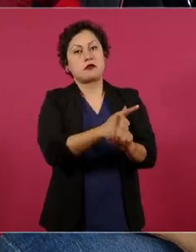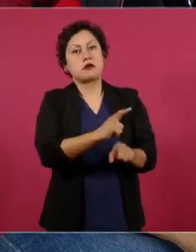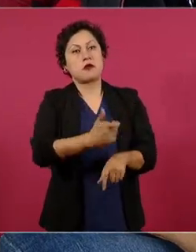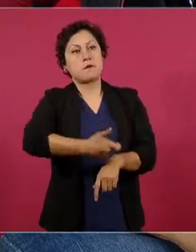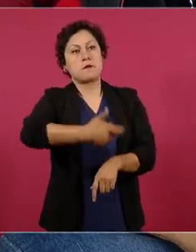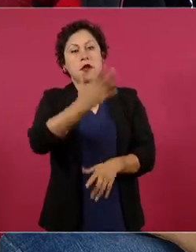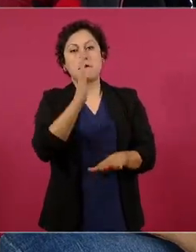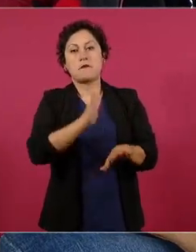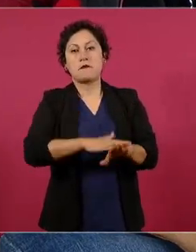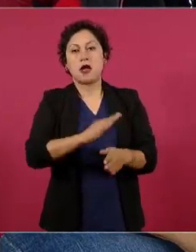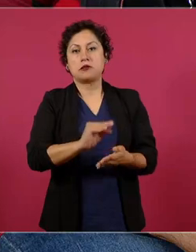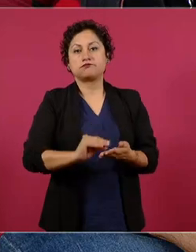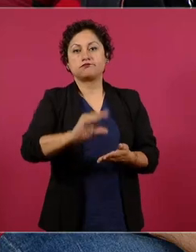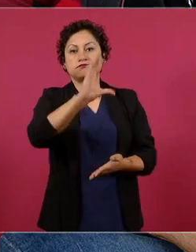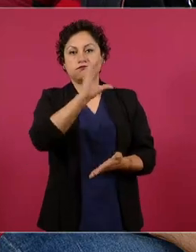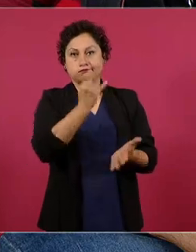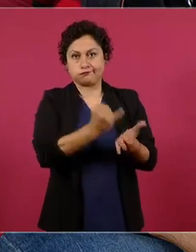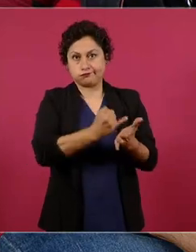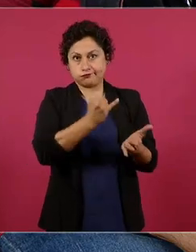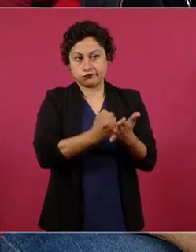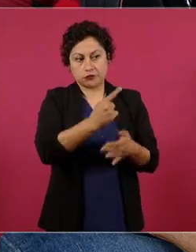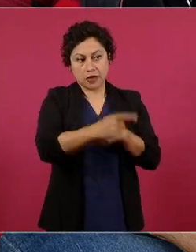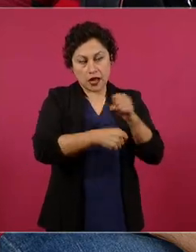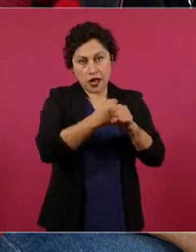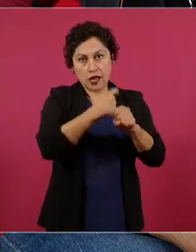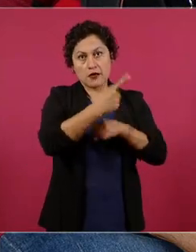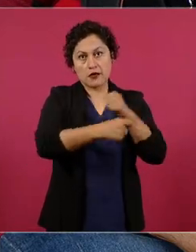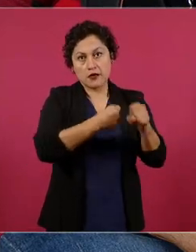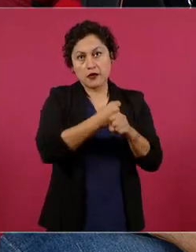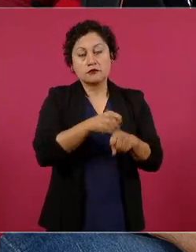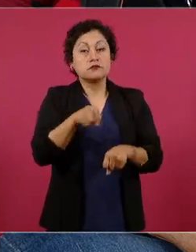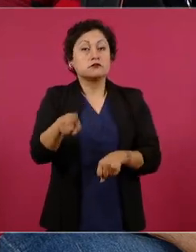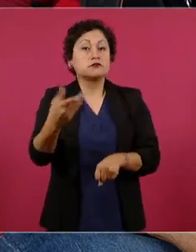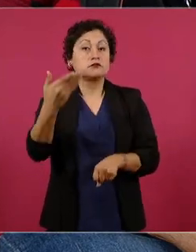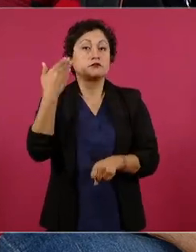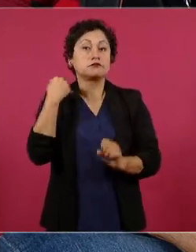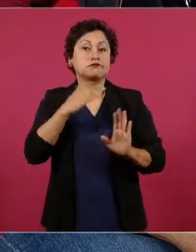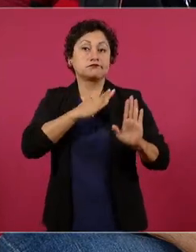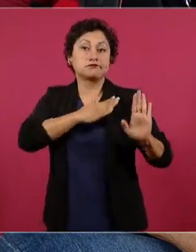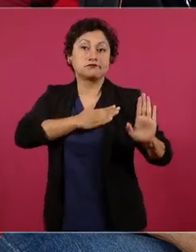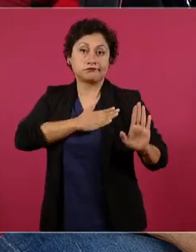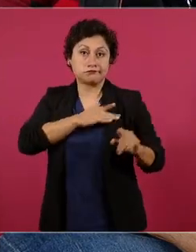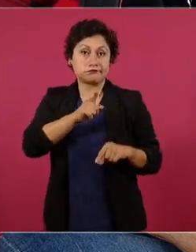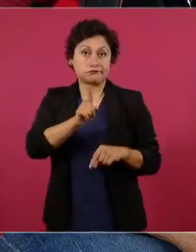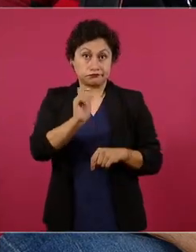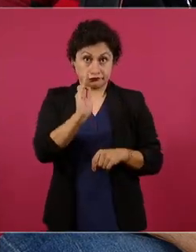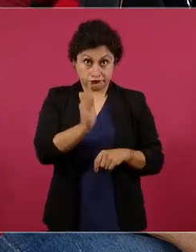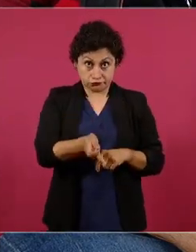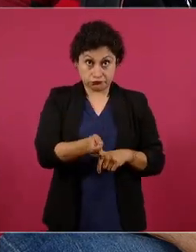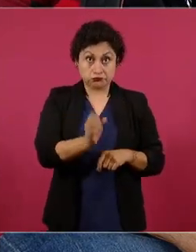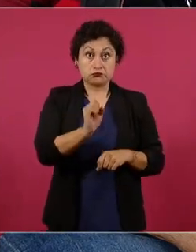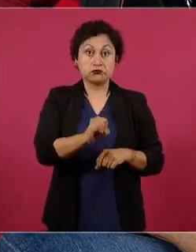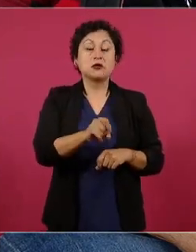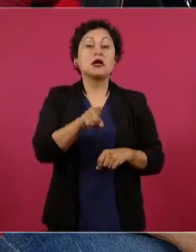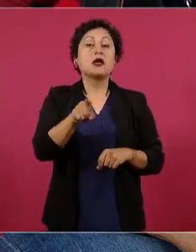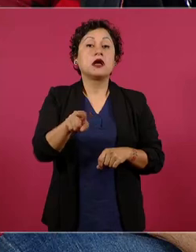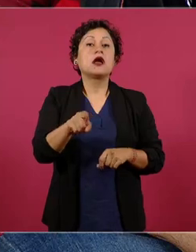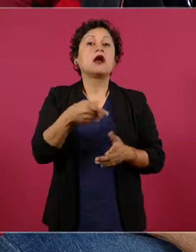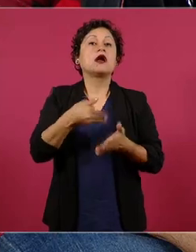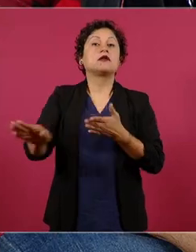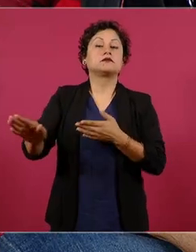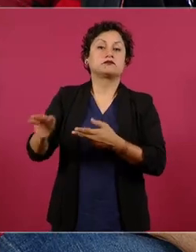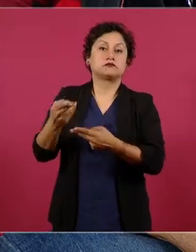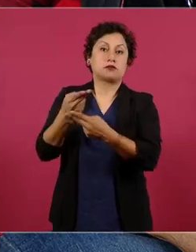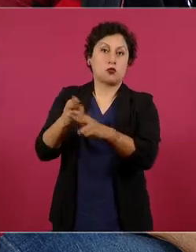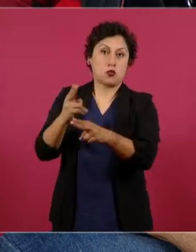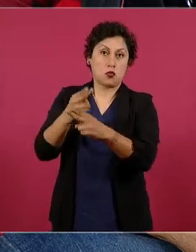tienen que pagar año con año, prometiéndoles que al pagarlos, al aceptarlos, sacaría del estado a estos operadores